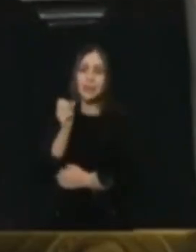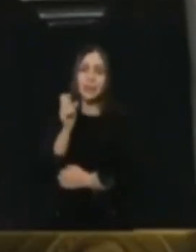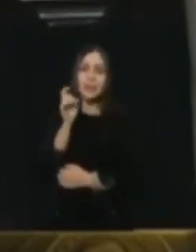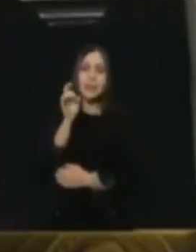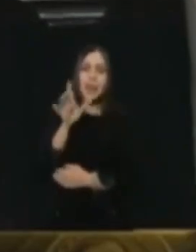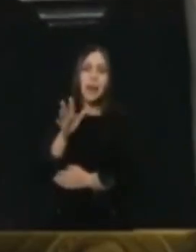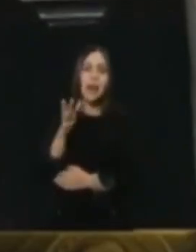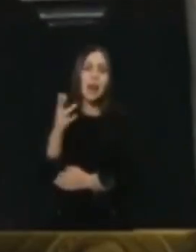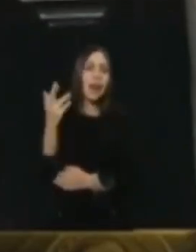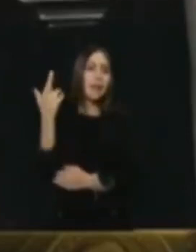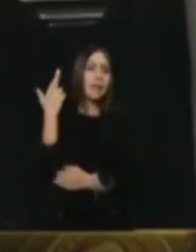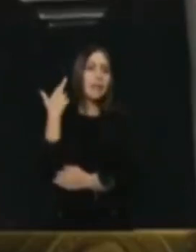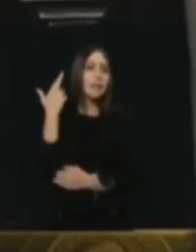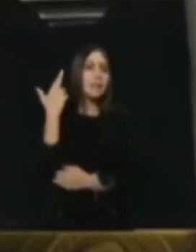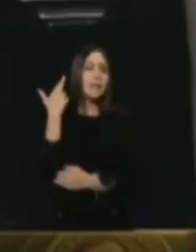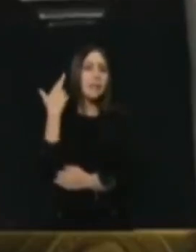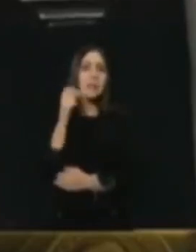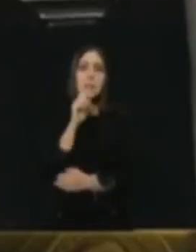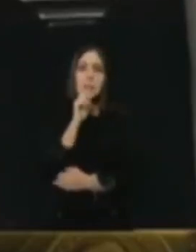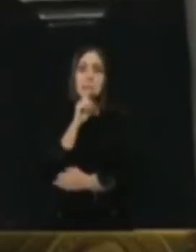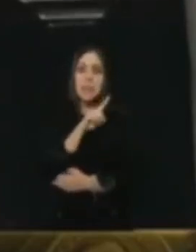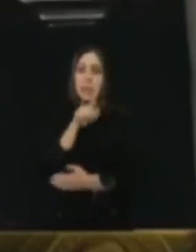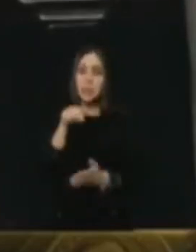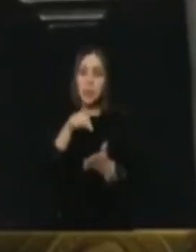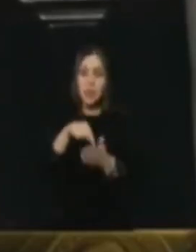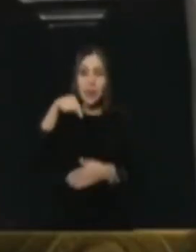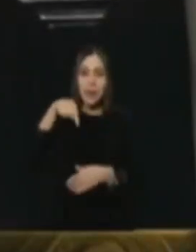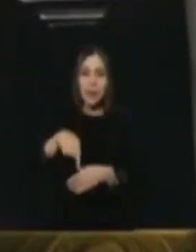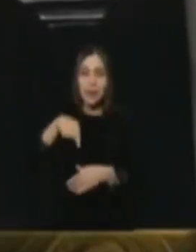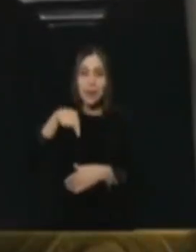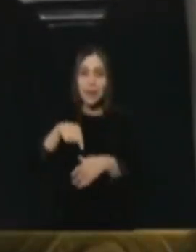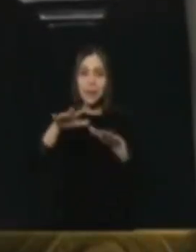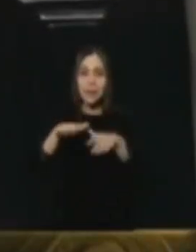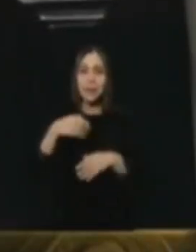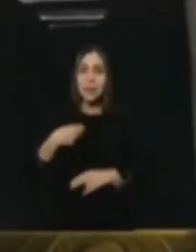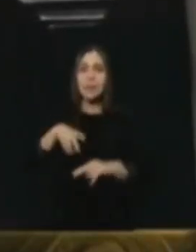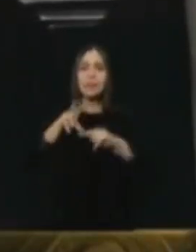escuchar en este mismo recinto. En